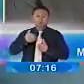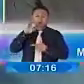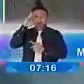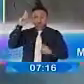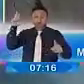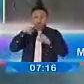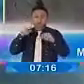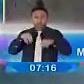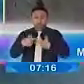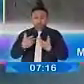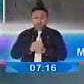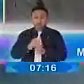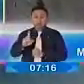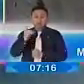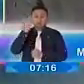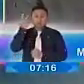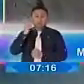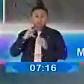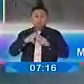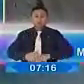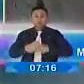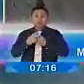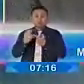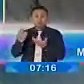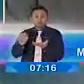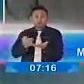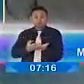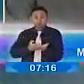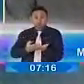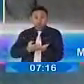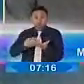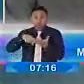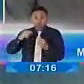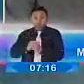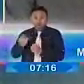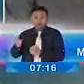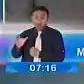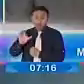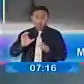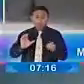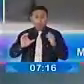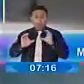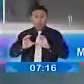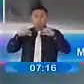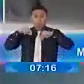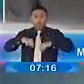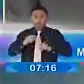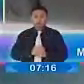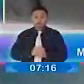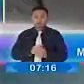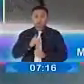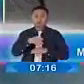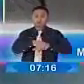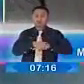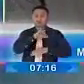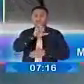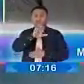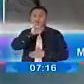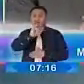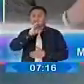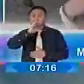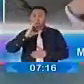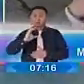fecha de activación de la mesa de inversiones y de comercio con sus siglas en inglés TIC. El